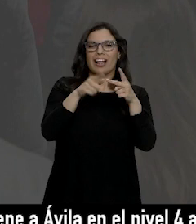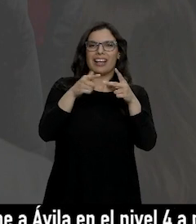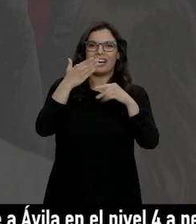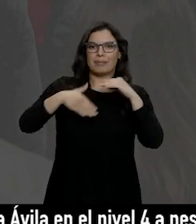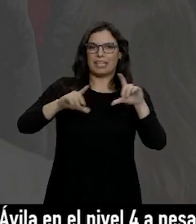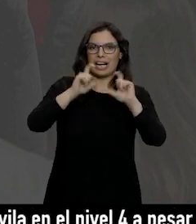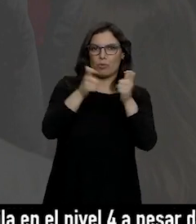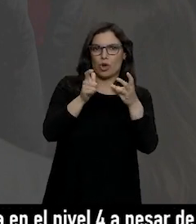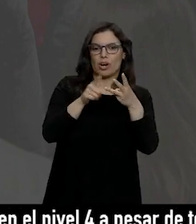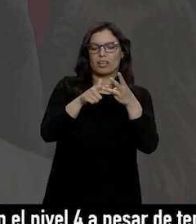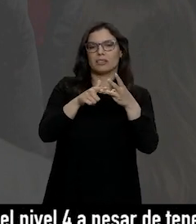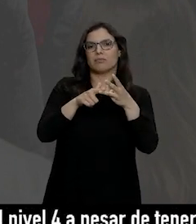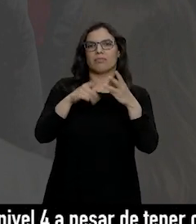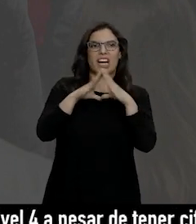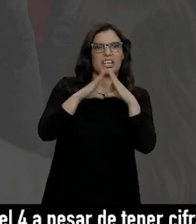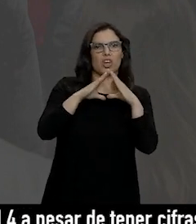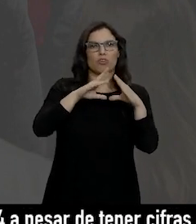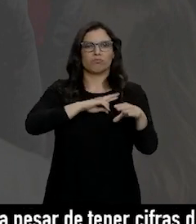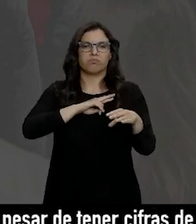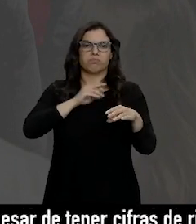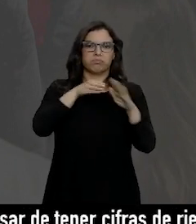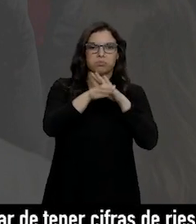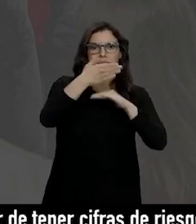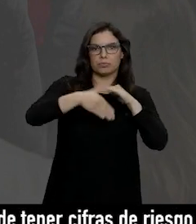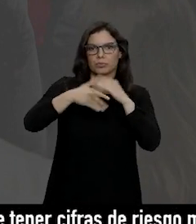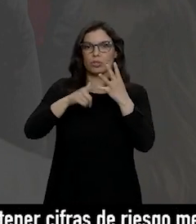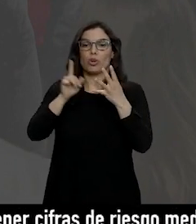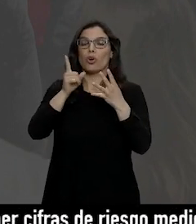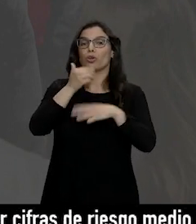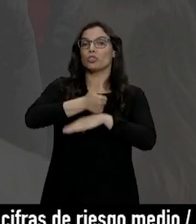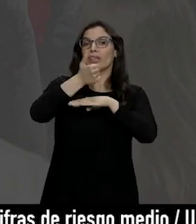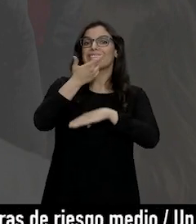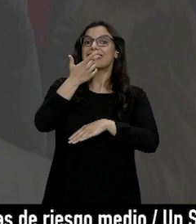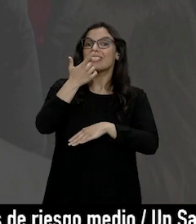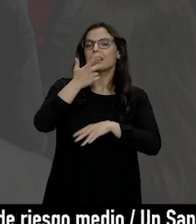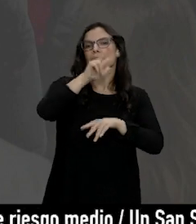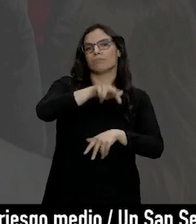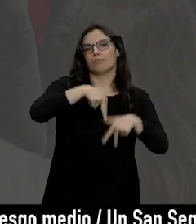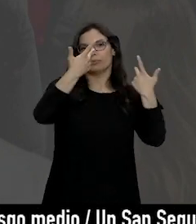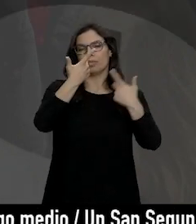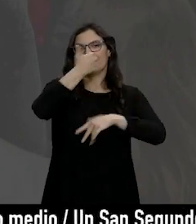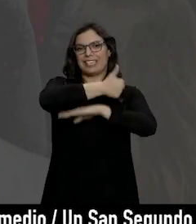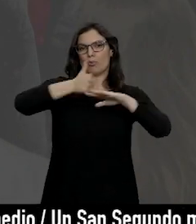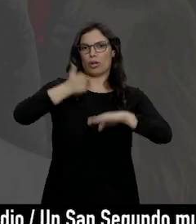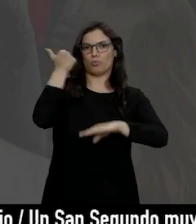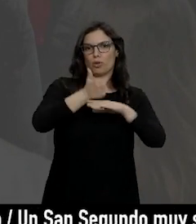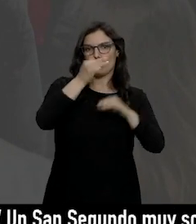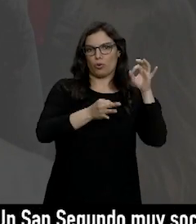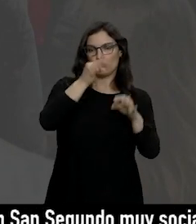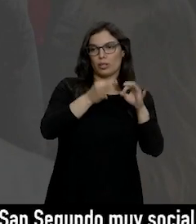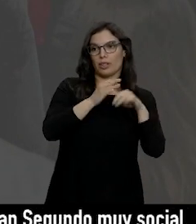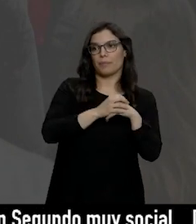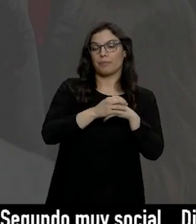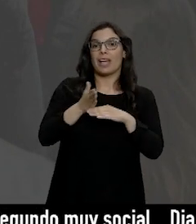reuniones, aforo en lugares de culto y toque de queda con el amparo de los tribunales superiores de justicia. Y precedentes hay de